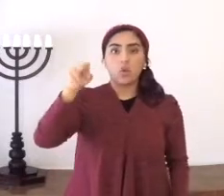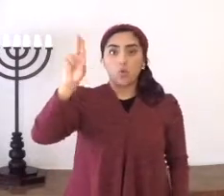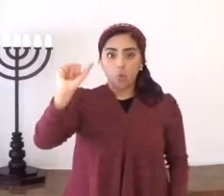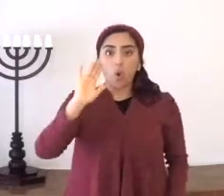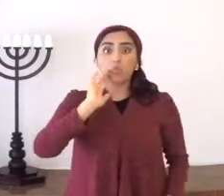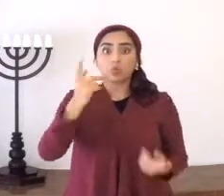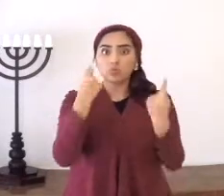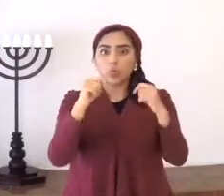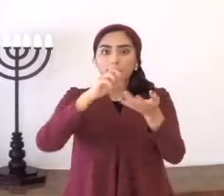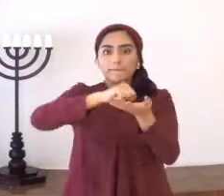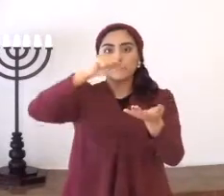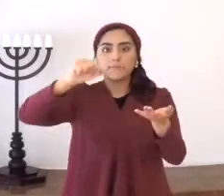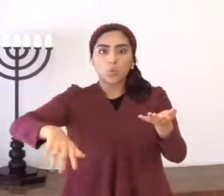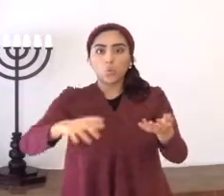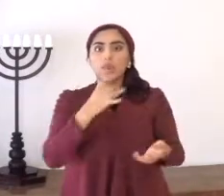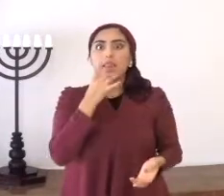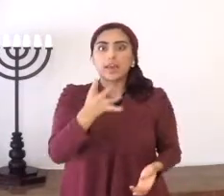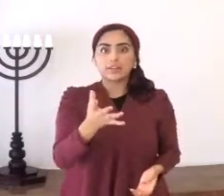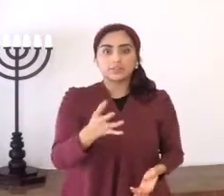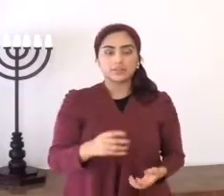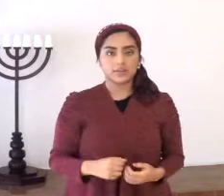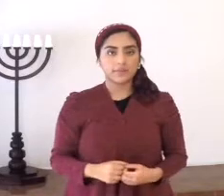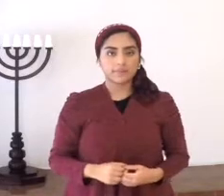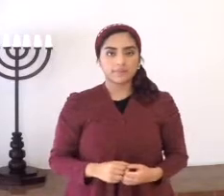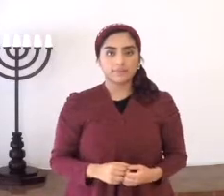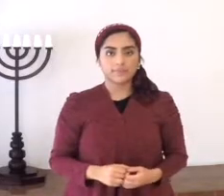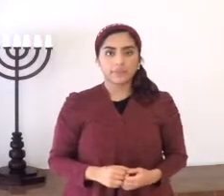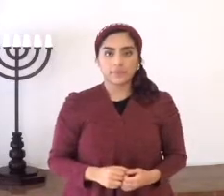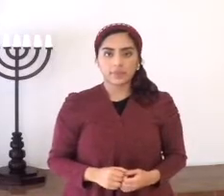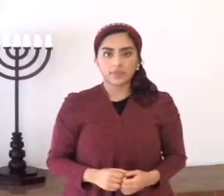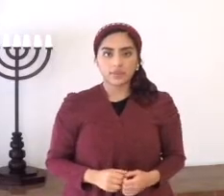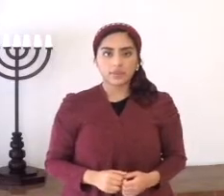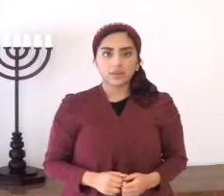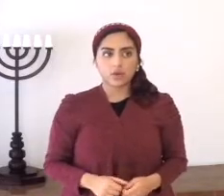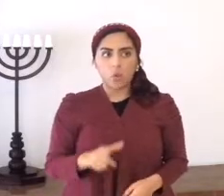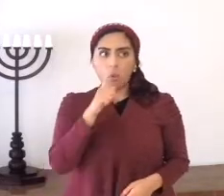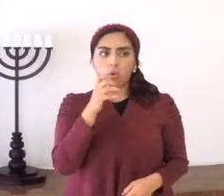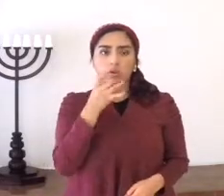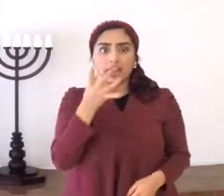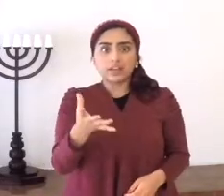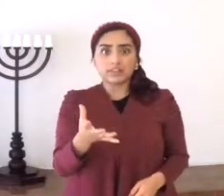enemigos de Yahweh, de Yahshua, tratarán de disipar la luz.